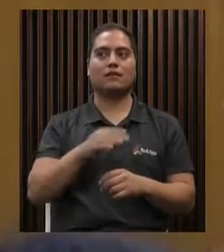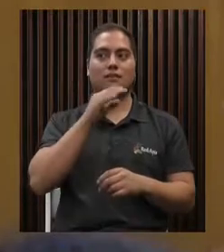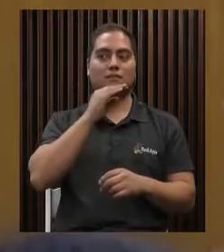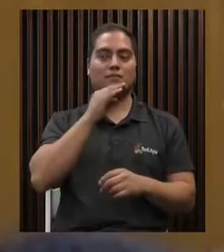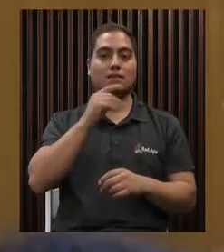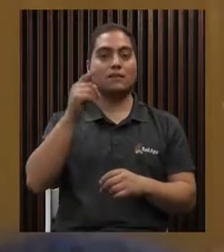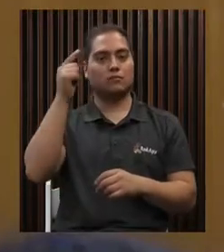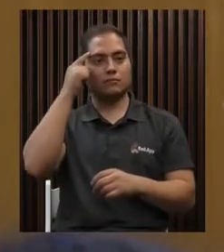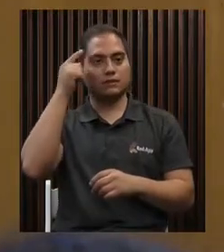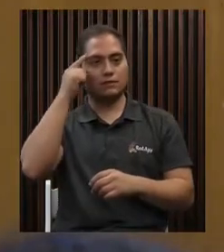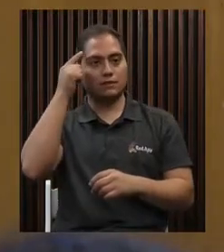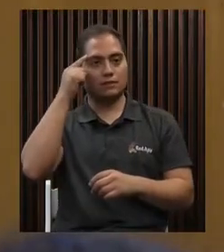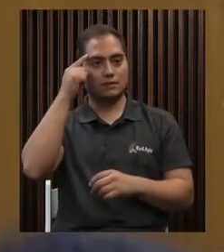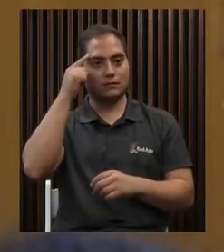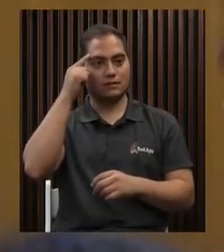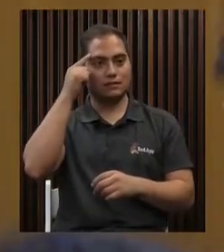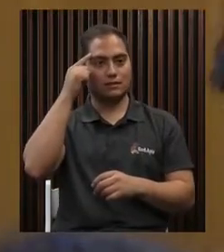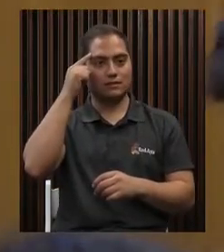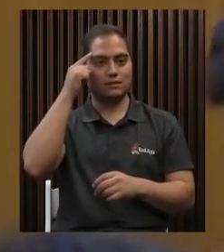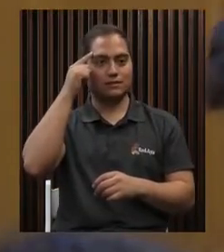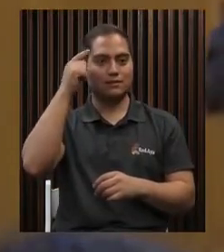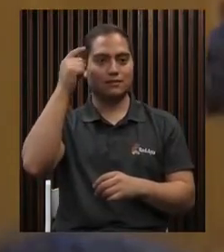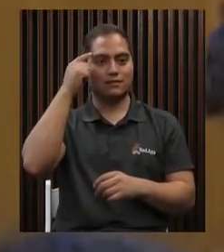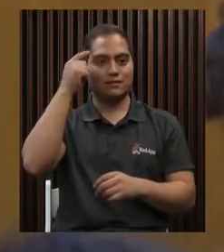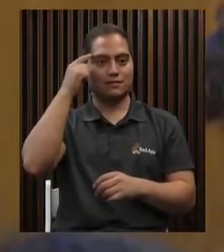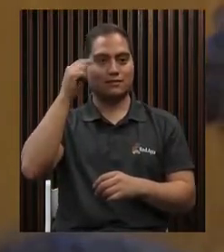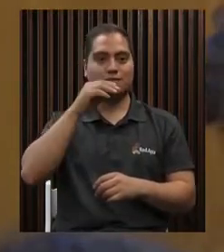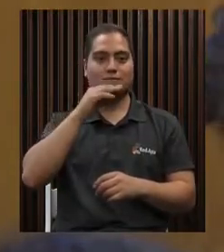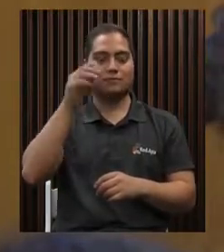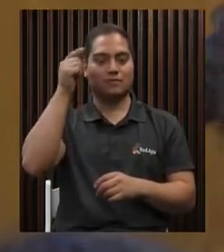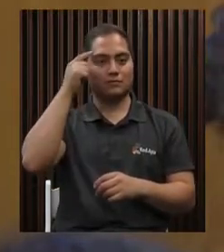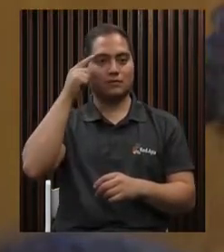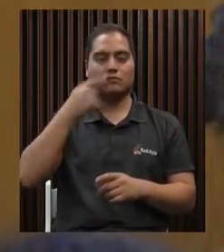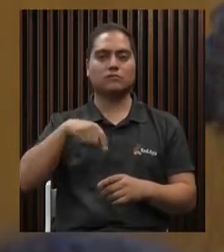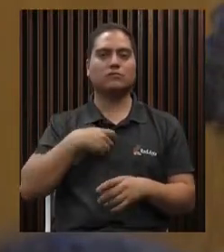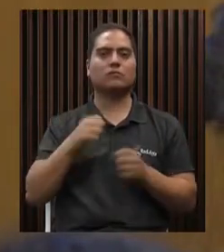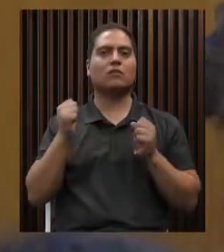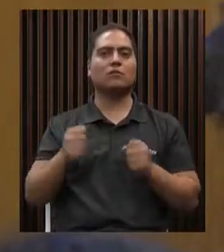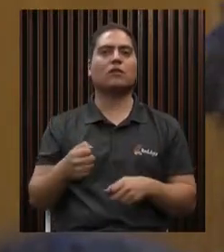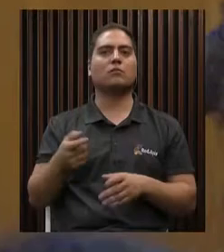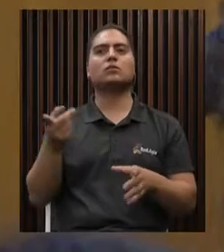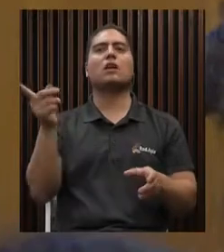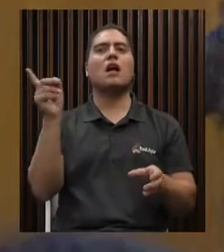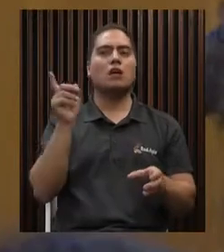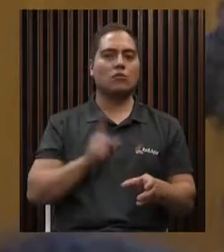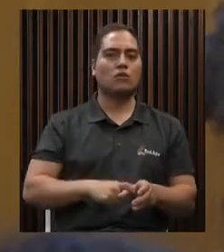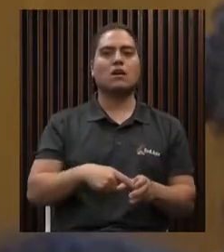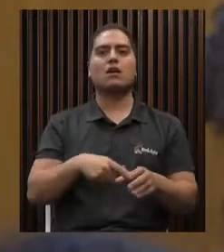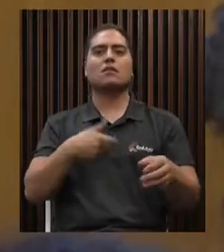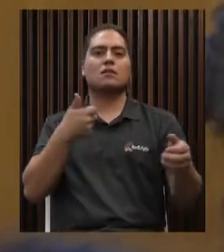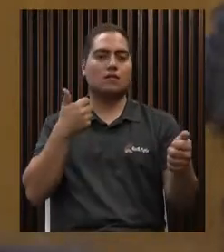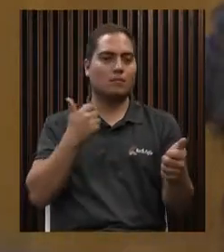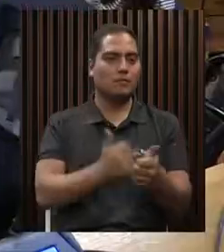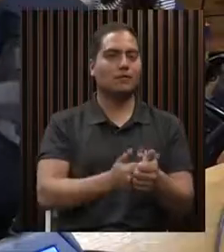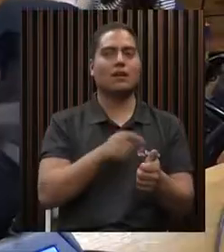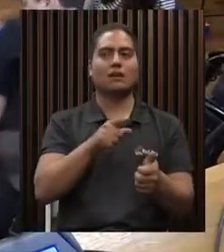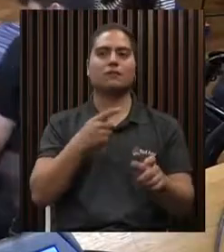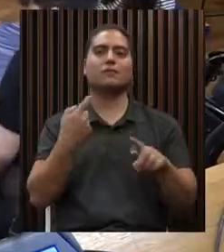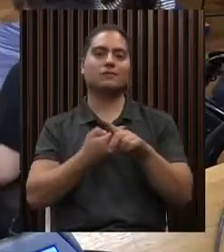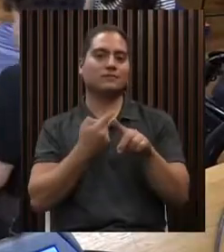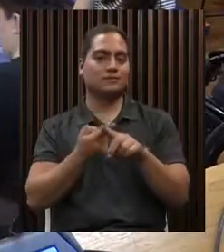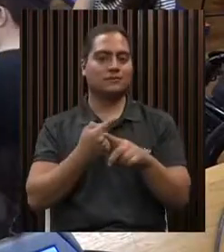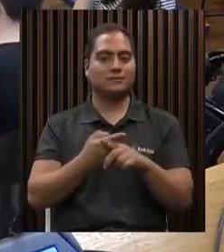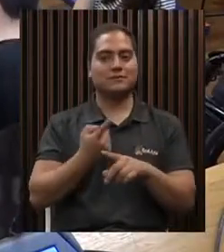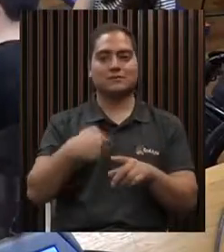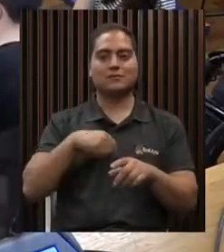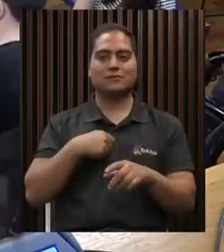queremos pensar en qué podemos incluir, aportar a esa conversación para brindar